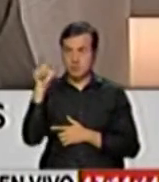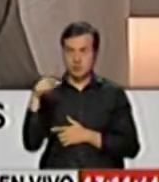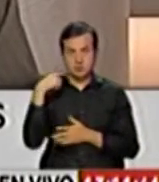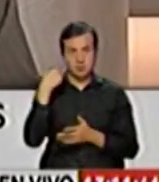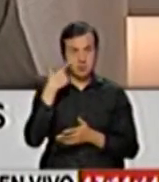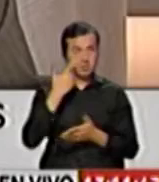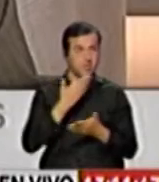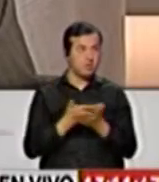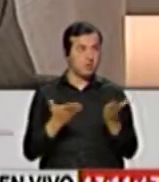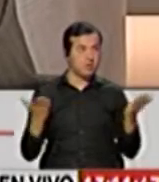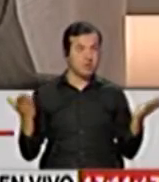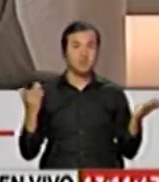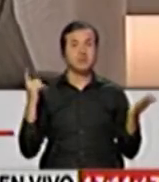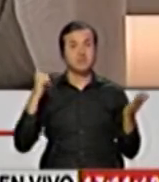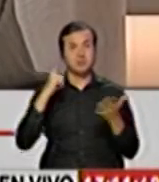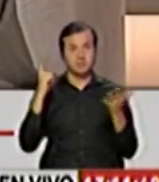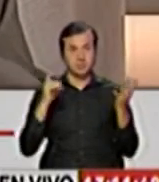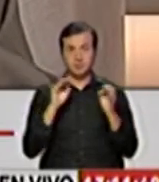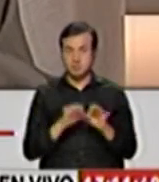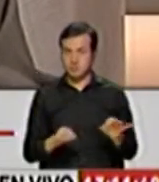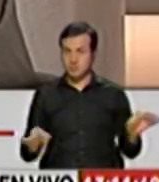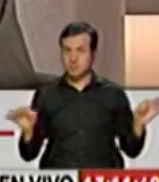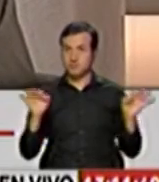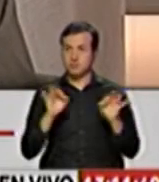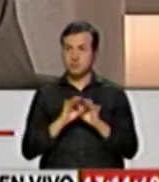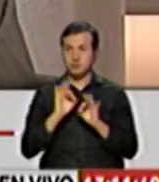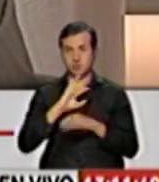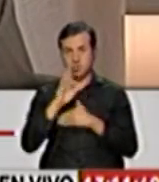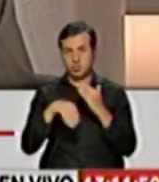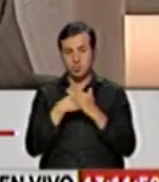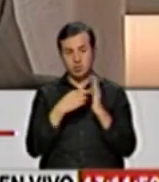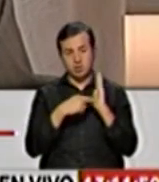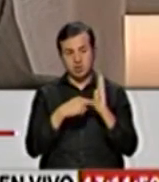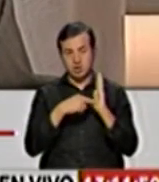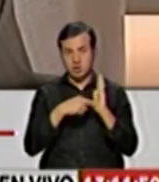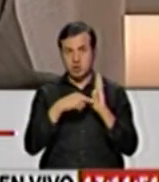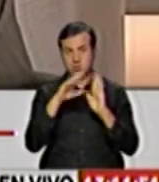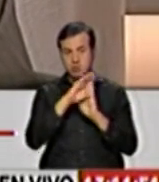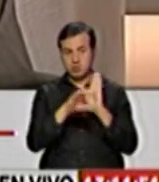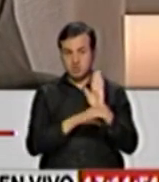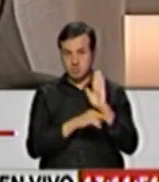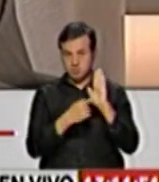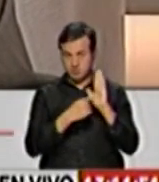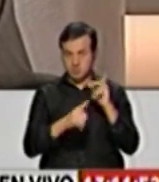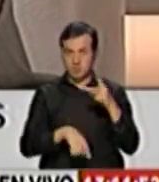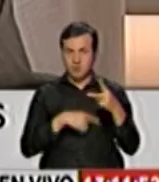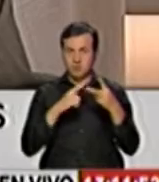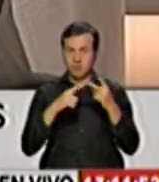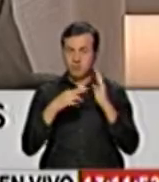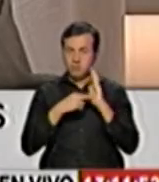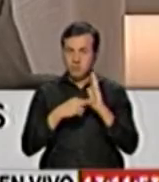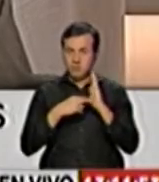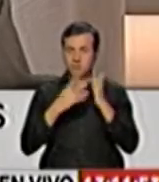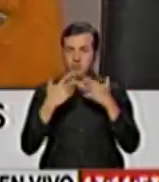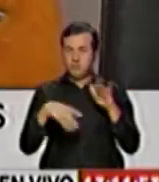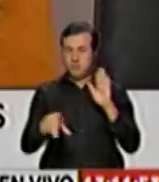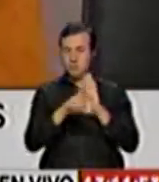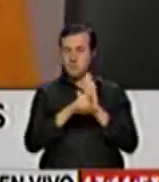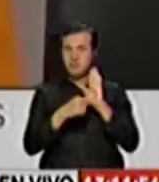Porque no podemos prescindir ni de los requisitos que fija la Constitución, ni de los requisitos que fija la